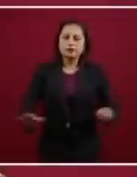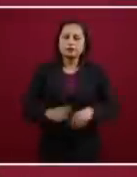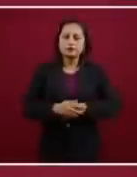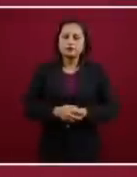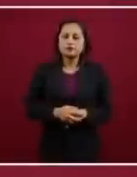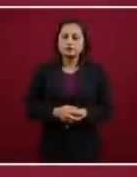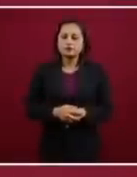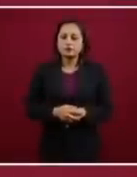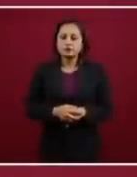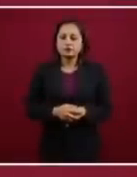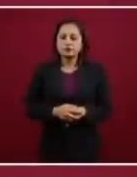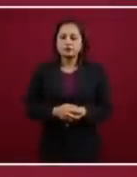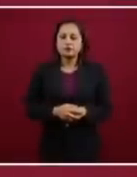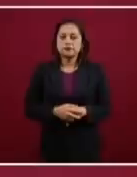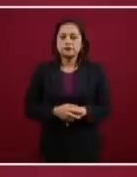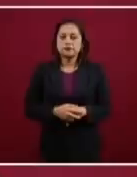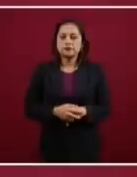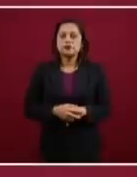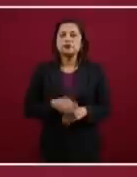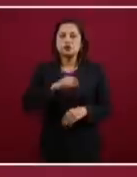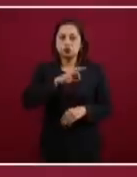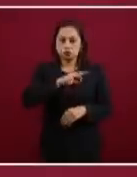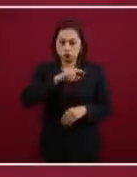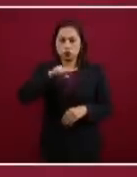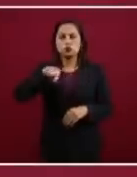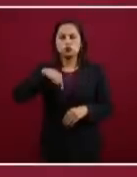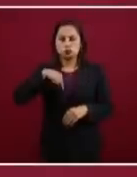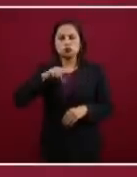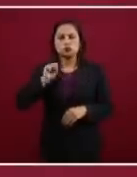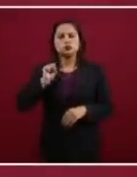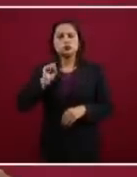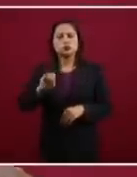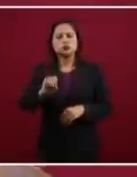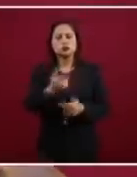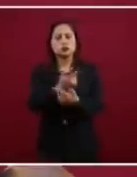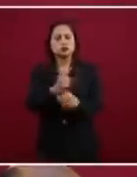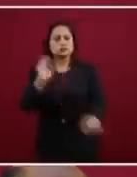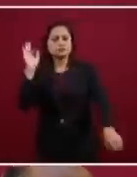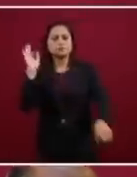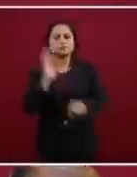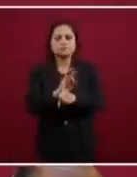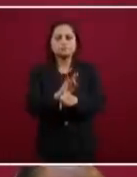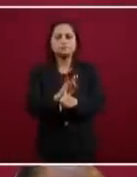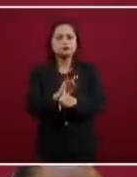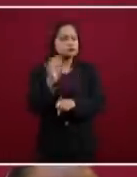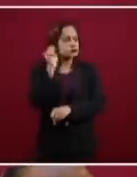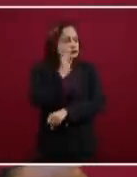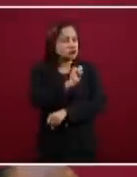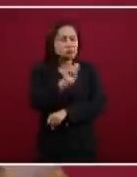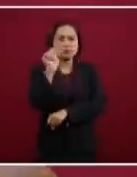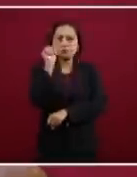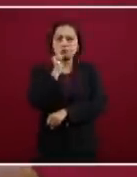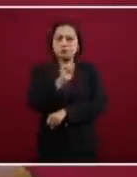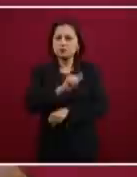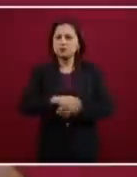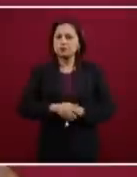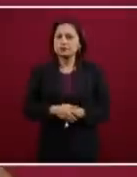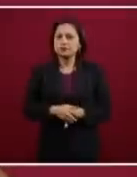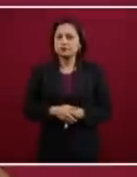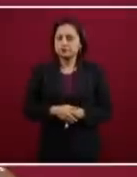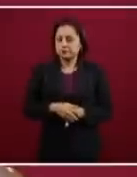claro que vamos a garantizar las libertades hasta el exceso pero